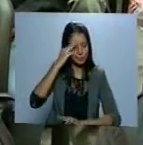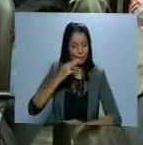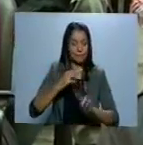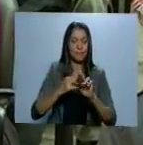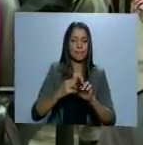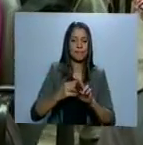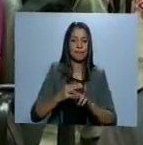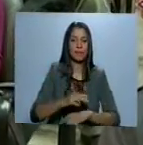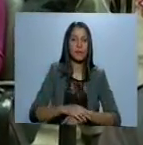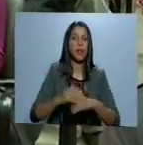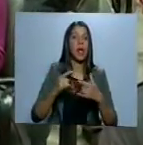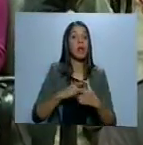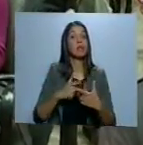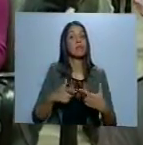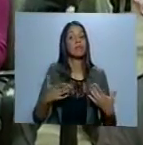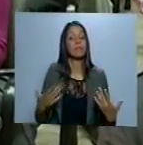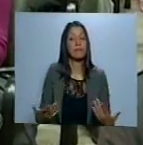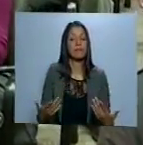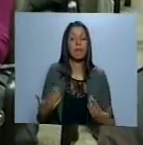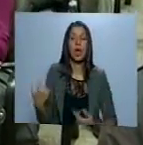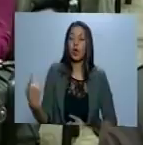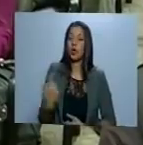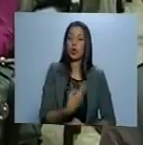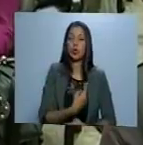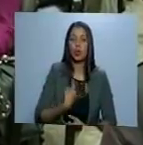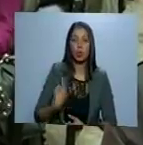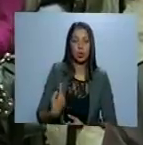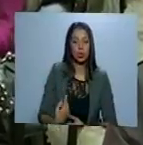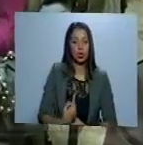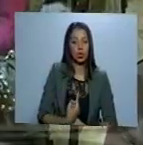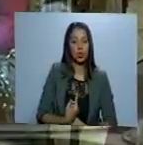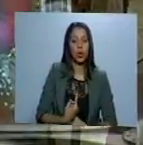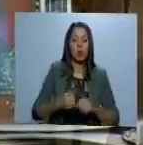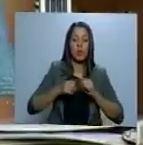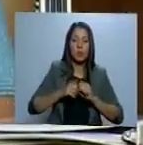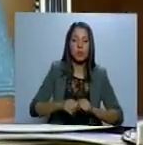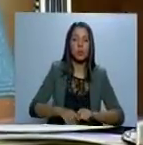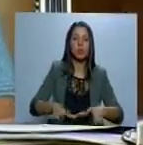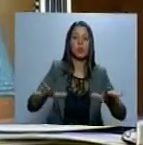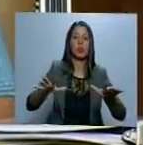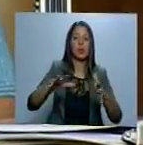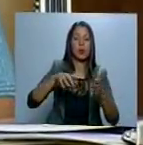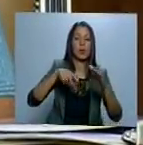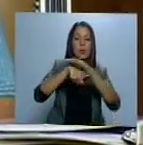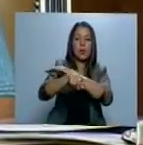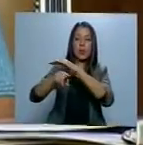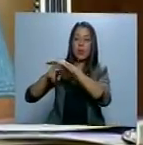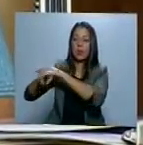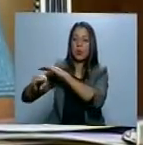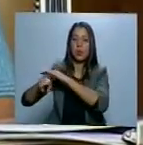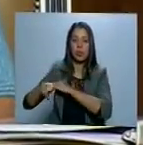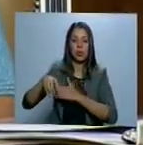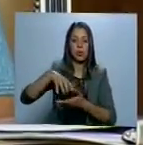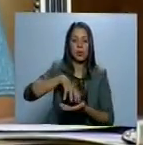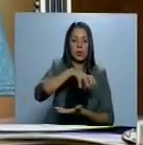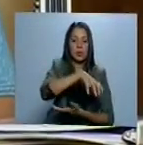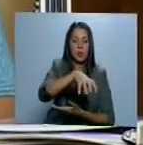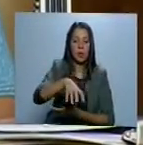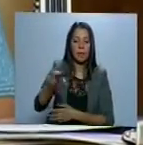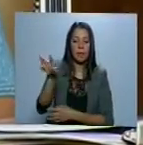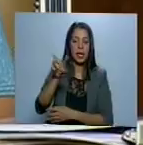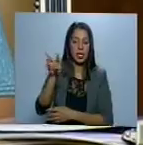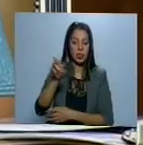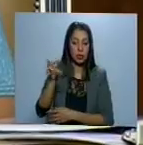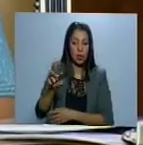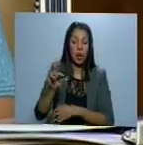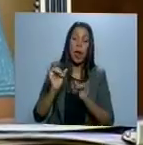Constituyente. Así que nosotros vamos a desplegarnos por todo el territorio nacional para que